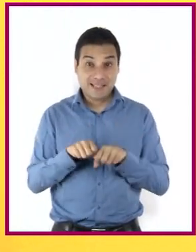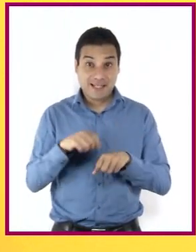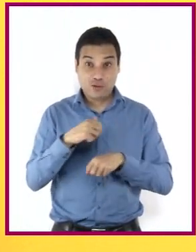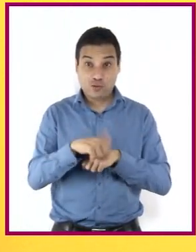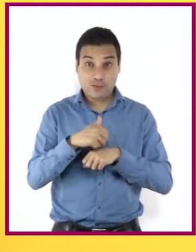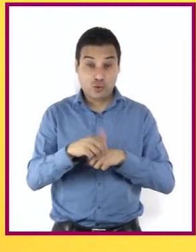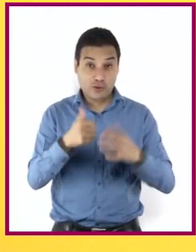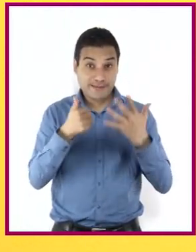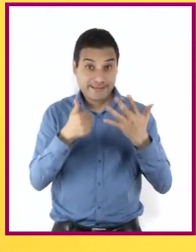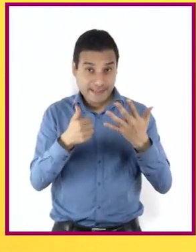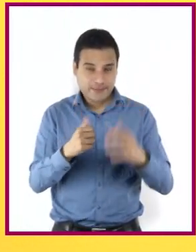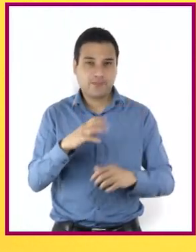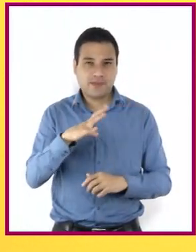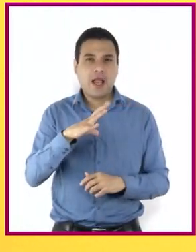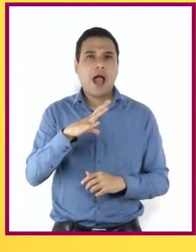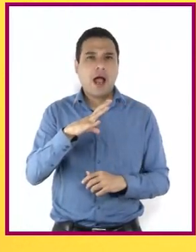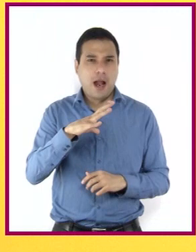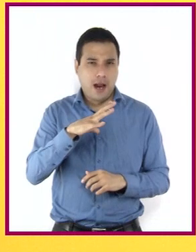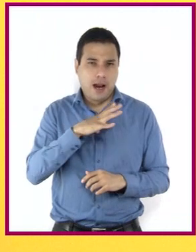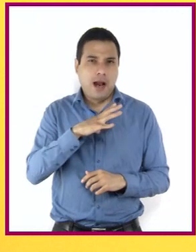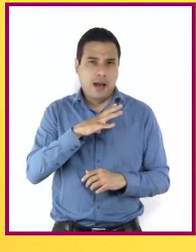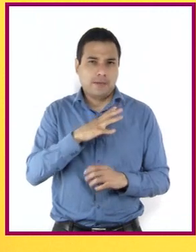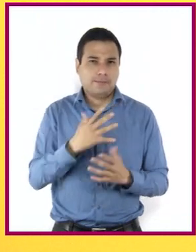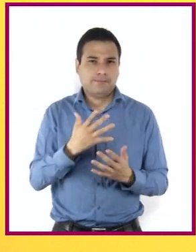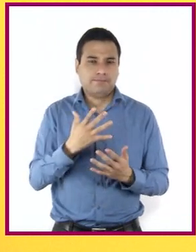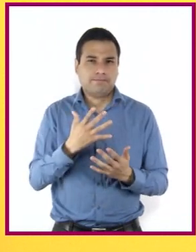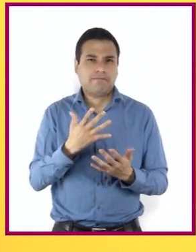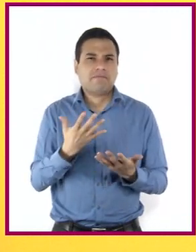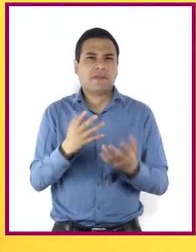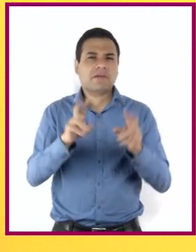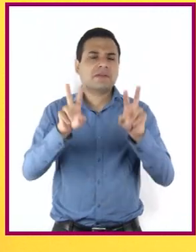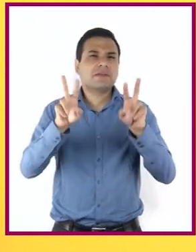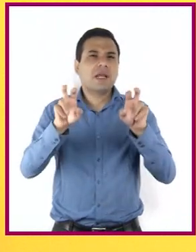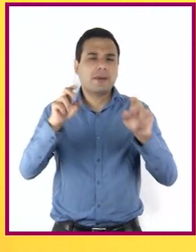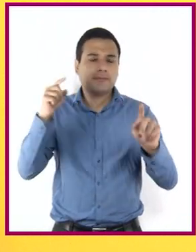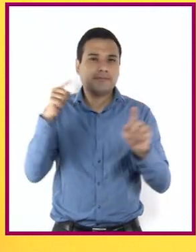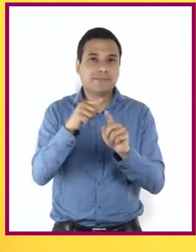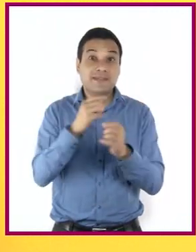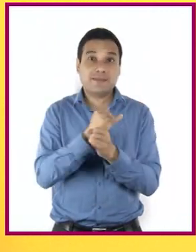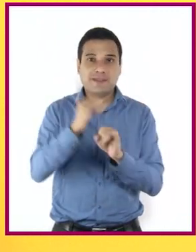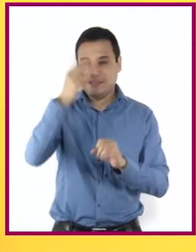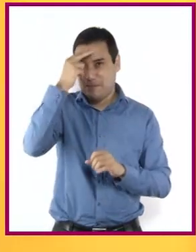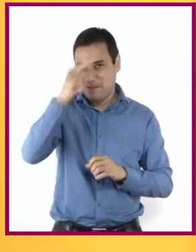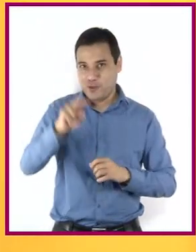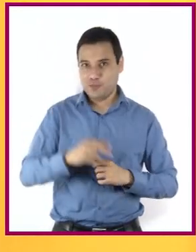museo cuenta con una colección dedicada a la independencia de México.